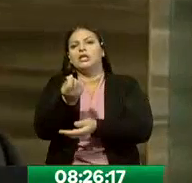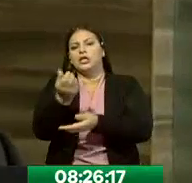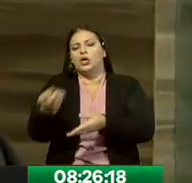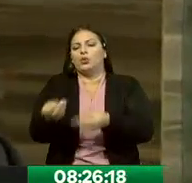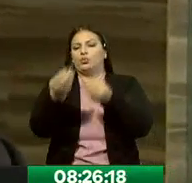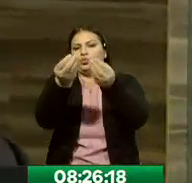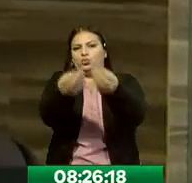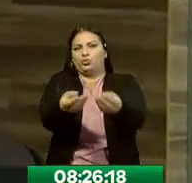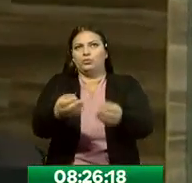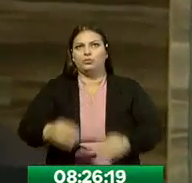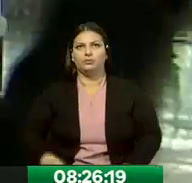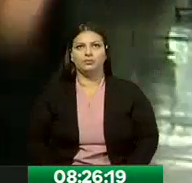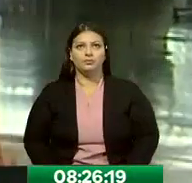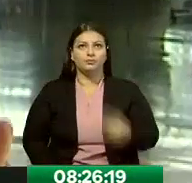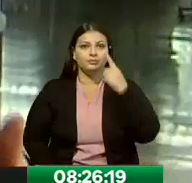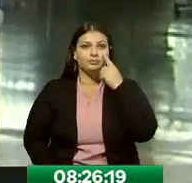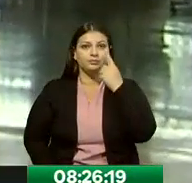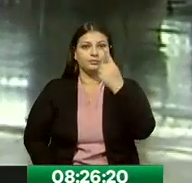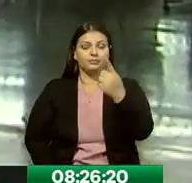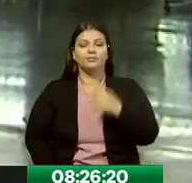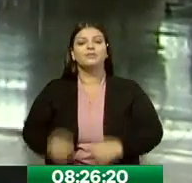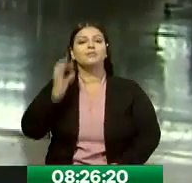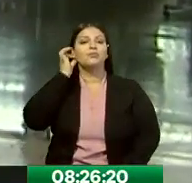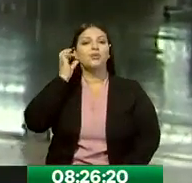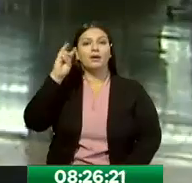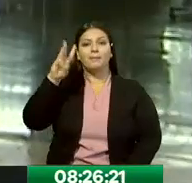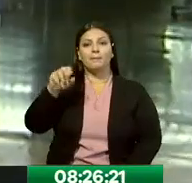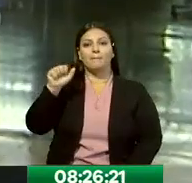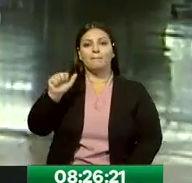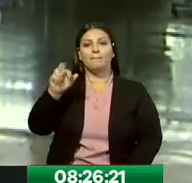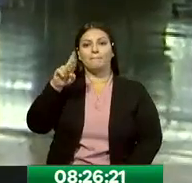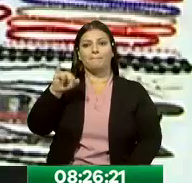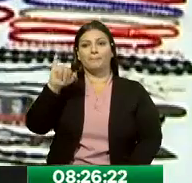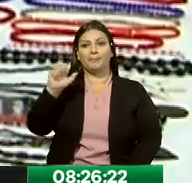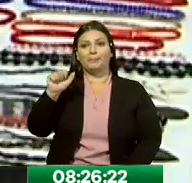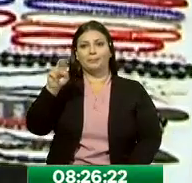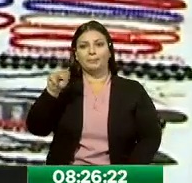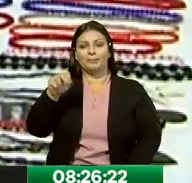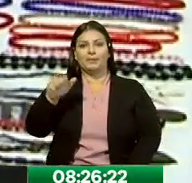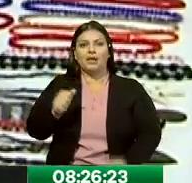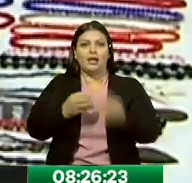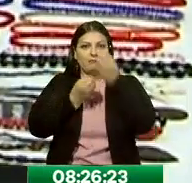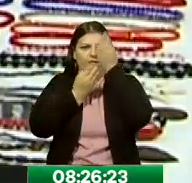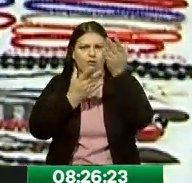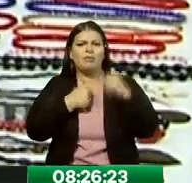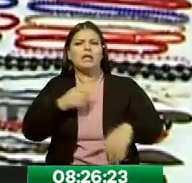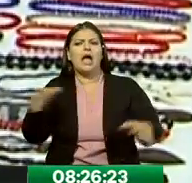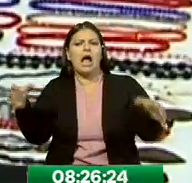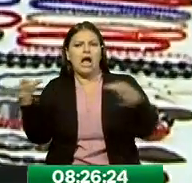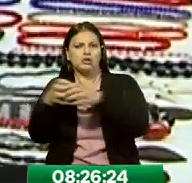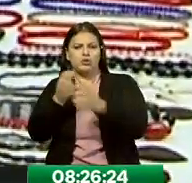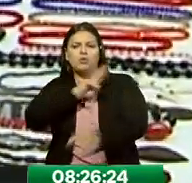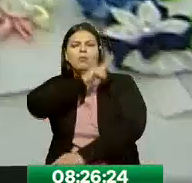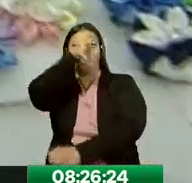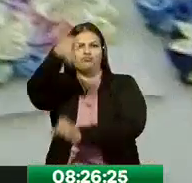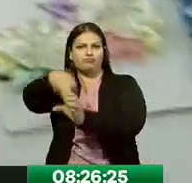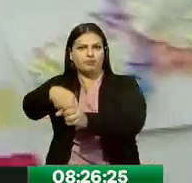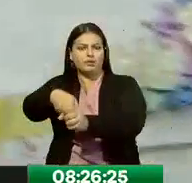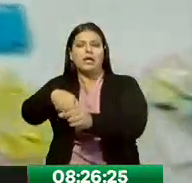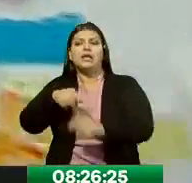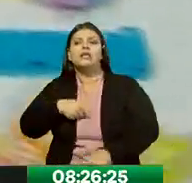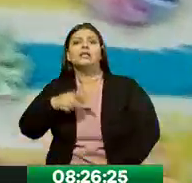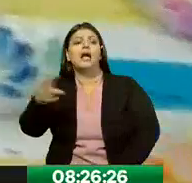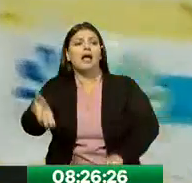No es el primer crédito al que accede Mariana de la U, quien a través de una asociación se ha postulado ante el Ministerio de